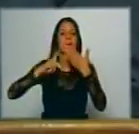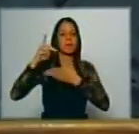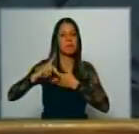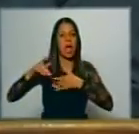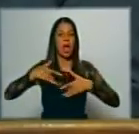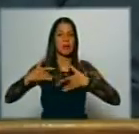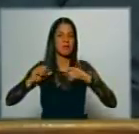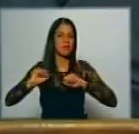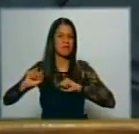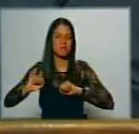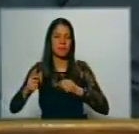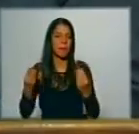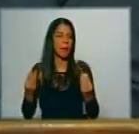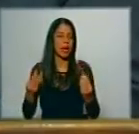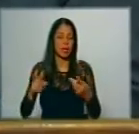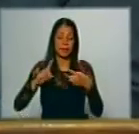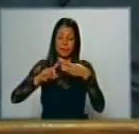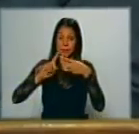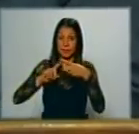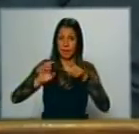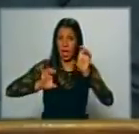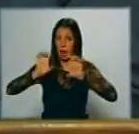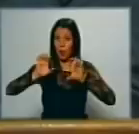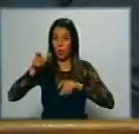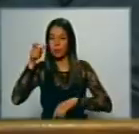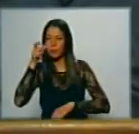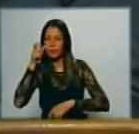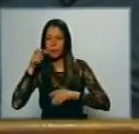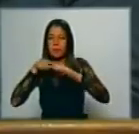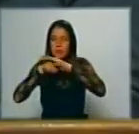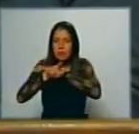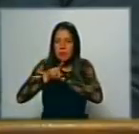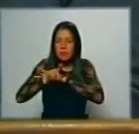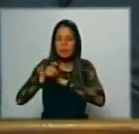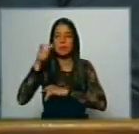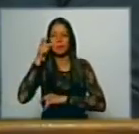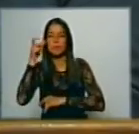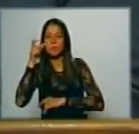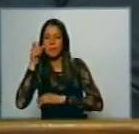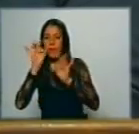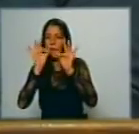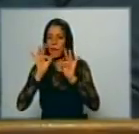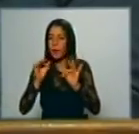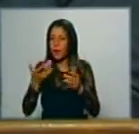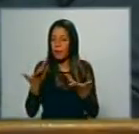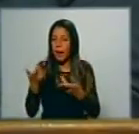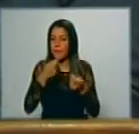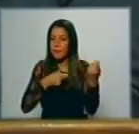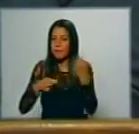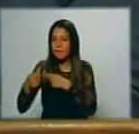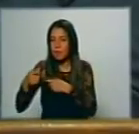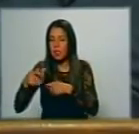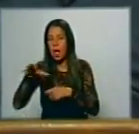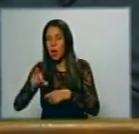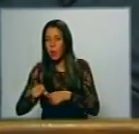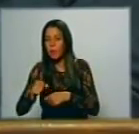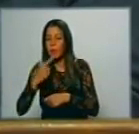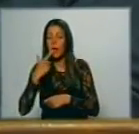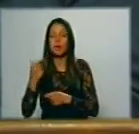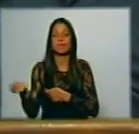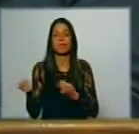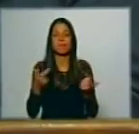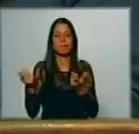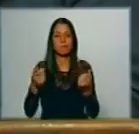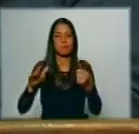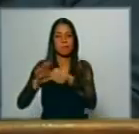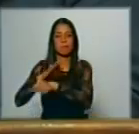a evaluar, controlar y fiscalizar los mecanismos que se desarrollen para el abastecimiento